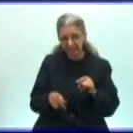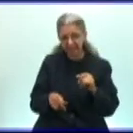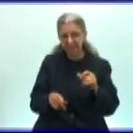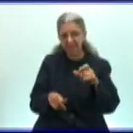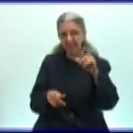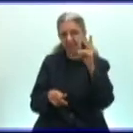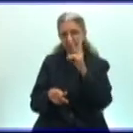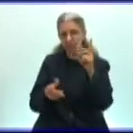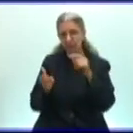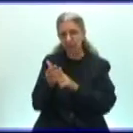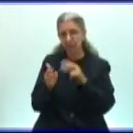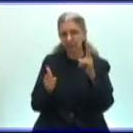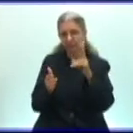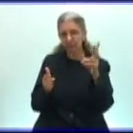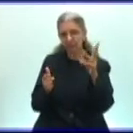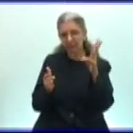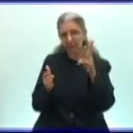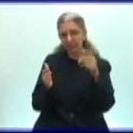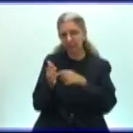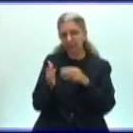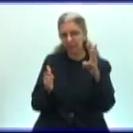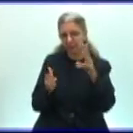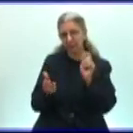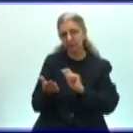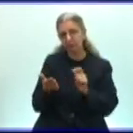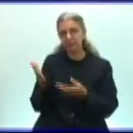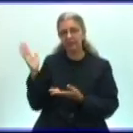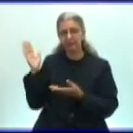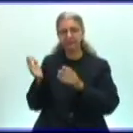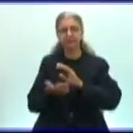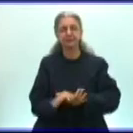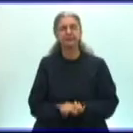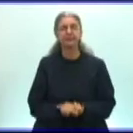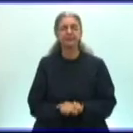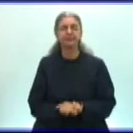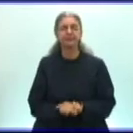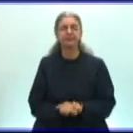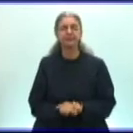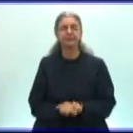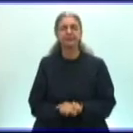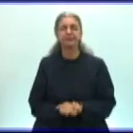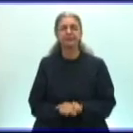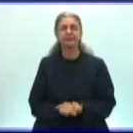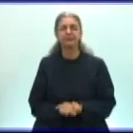su libro de texto. Le vamos a dar un breve tiempo para que copien el tema del encuentro de hoy.